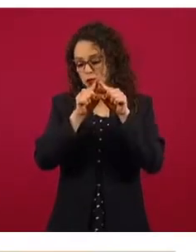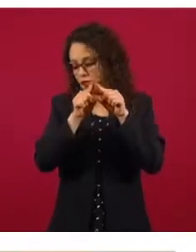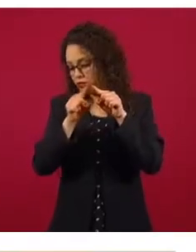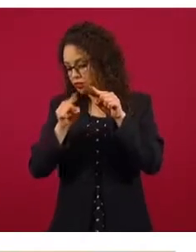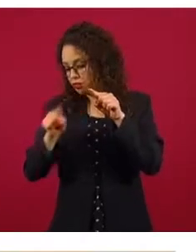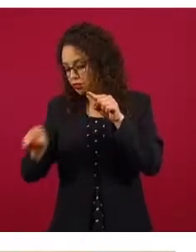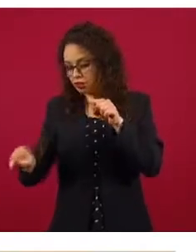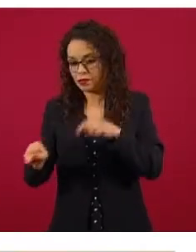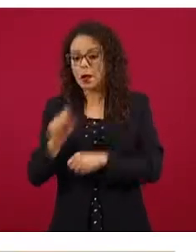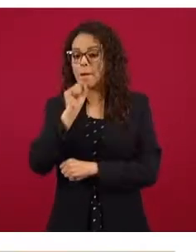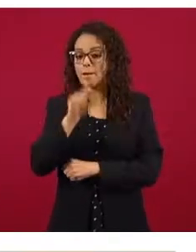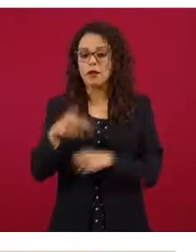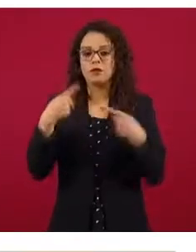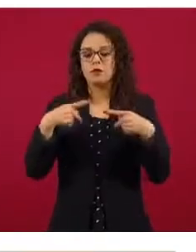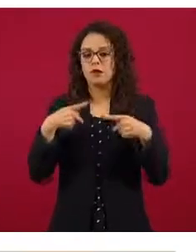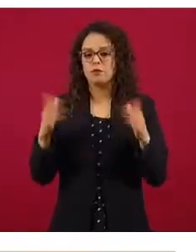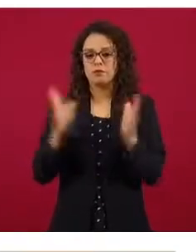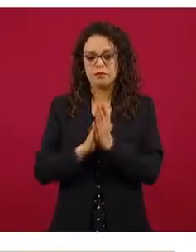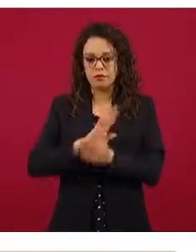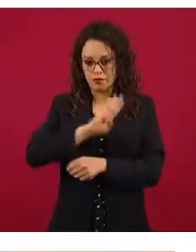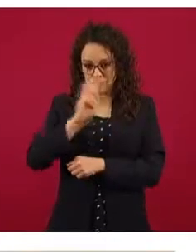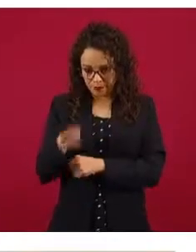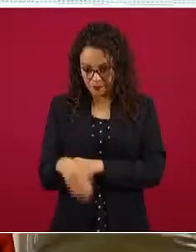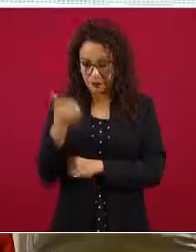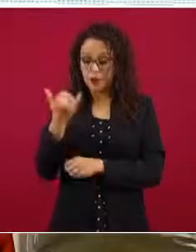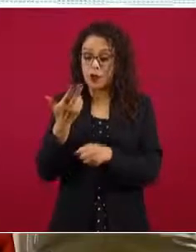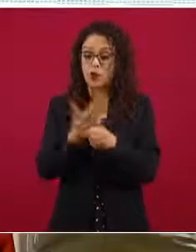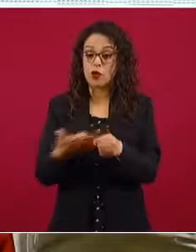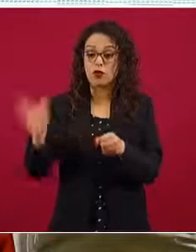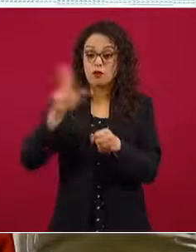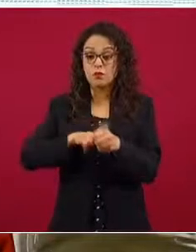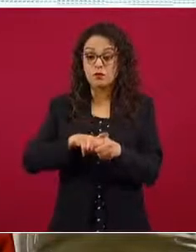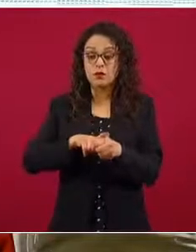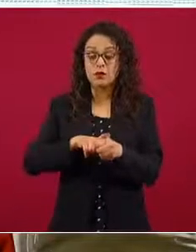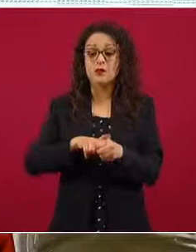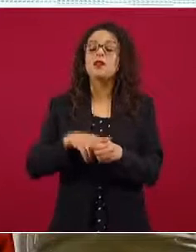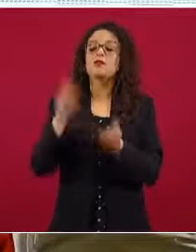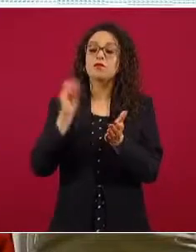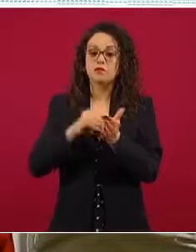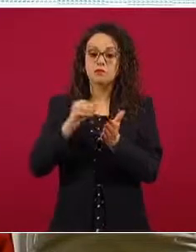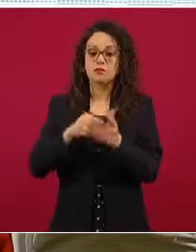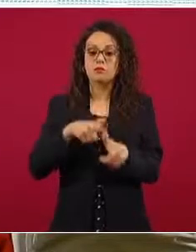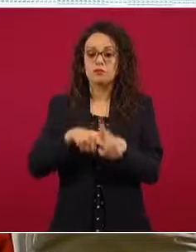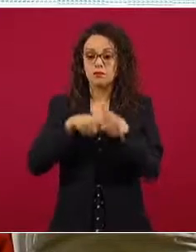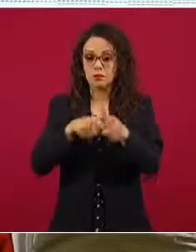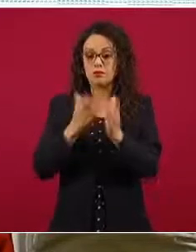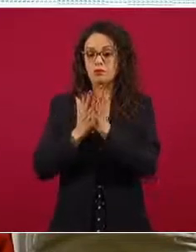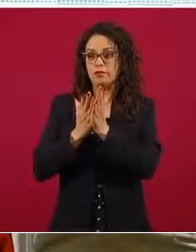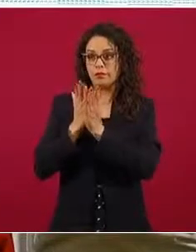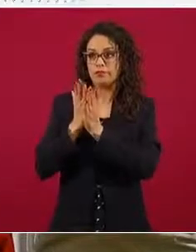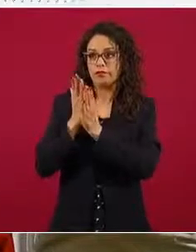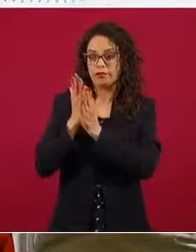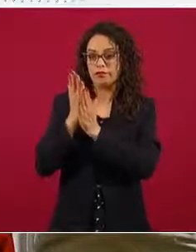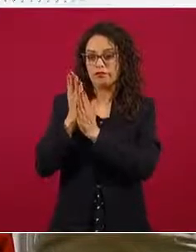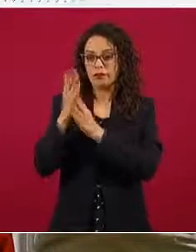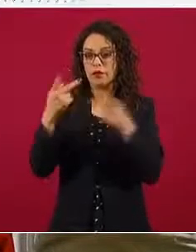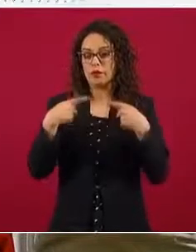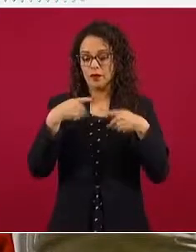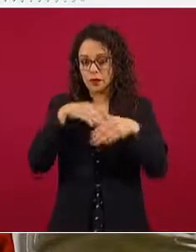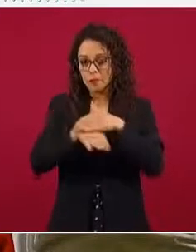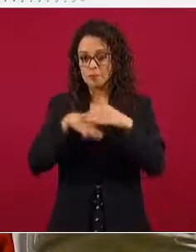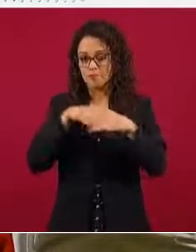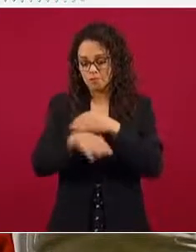empieza a reducirse y la hospitalización todavía está en una trayectoria de aumento. La